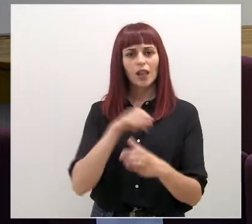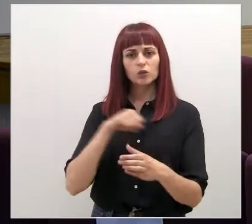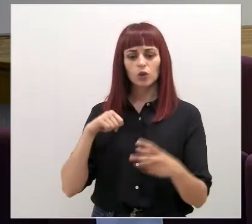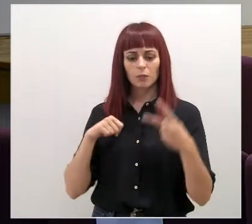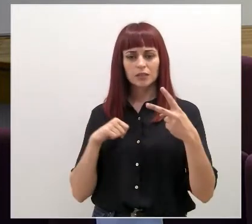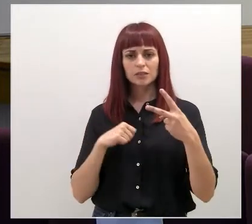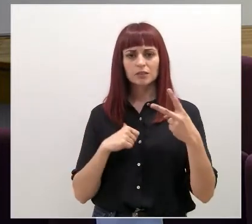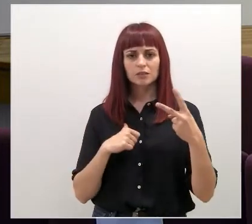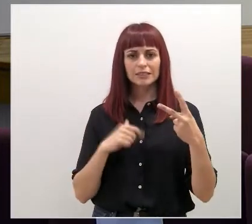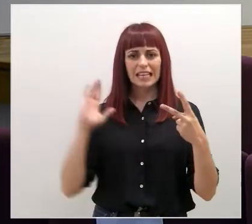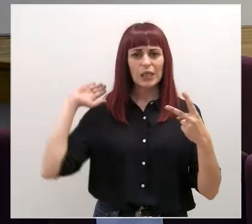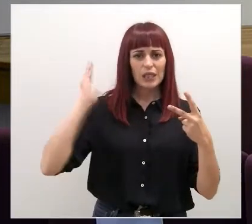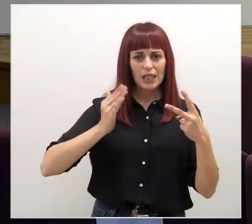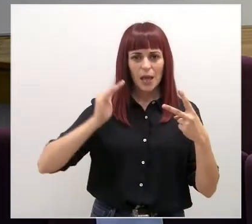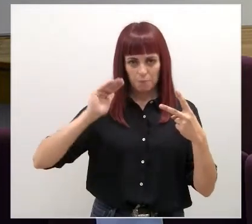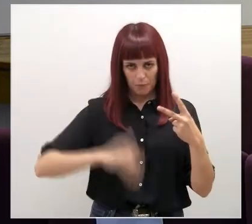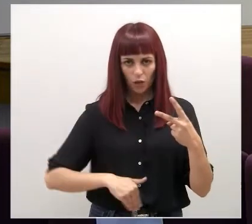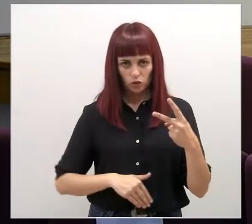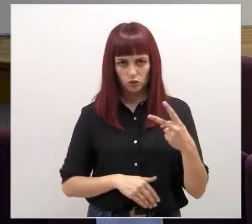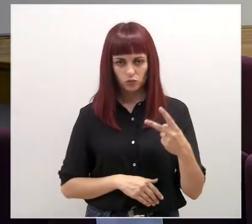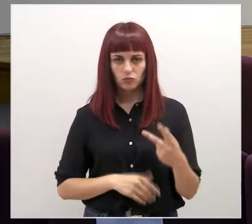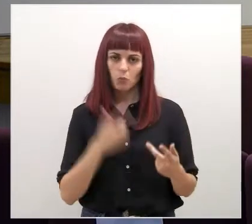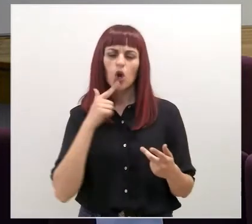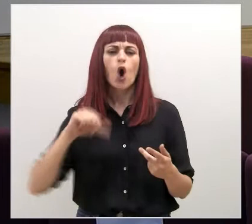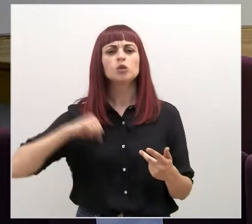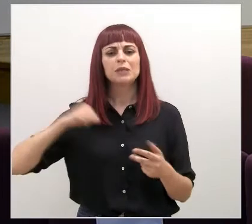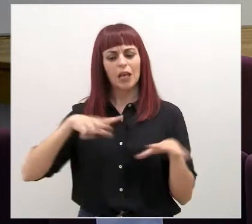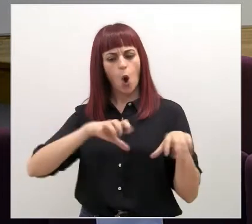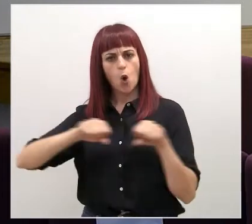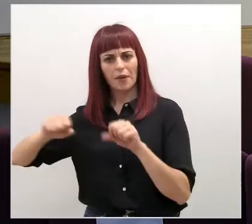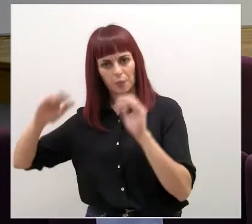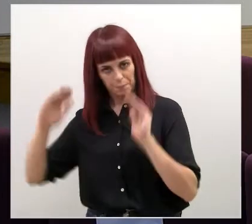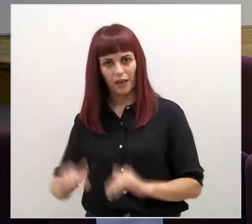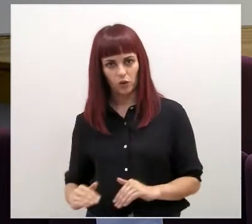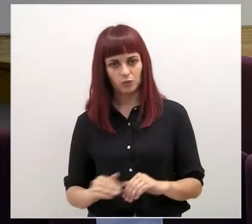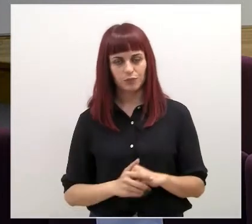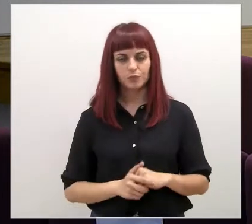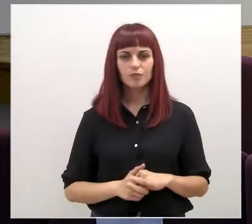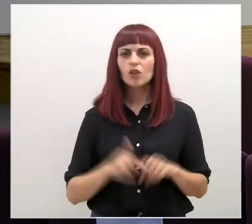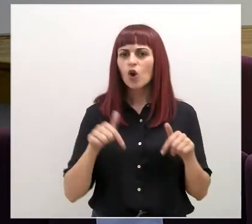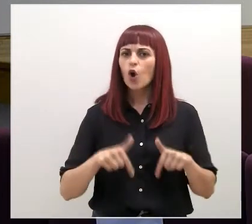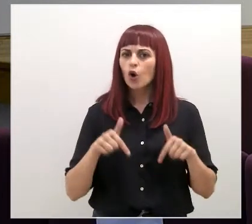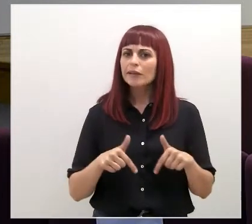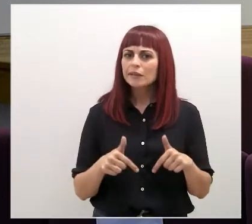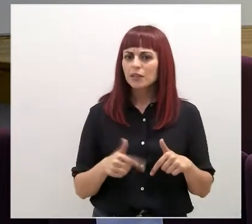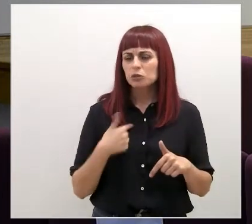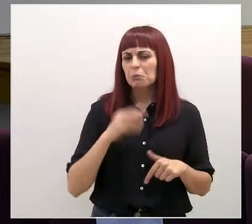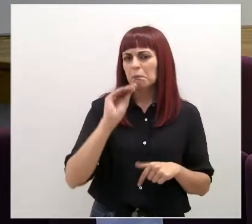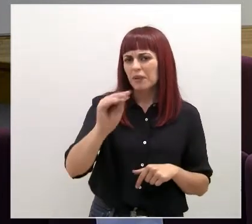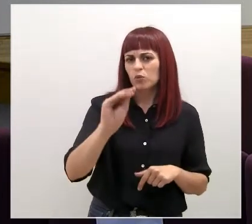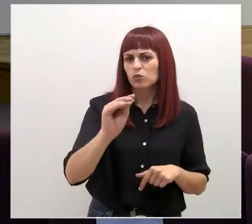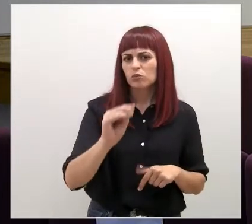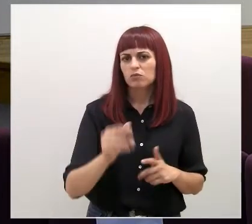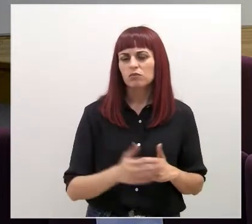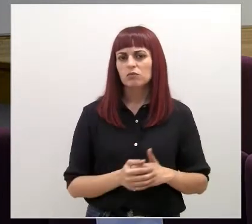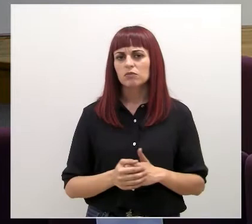menos incidencia, menos ocupación hospitalaria tiene de pacientes COVID. A día de hoy, al hilo de esto, pues preguntarle también cómo